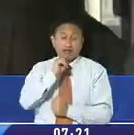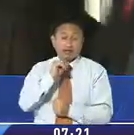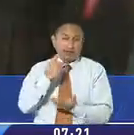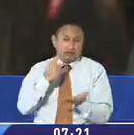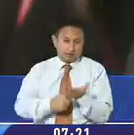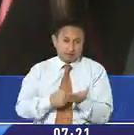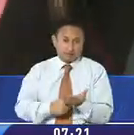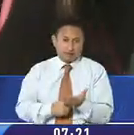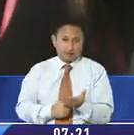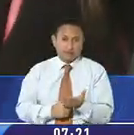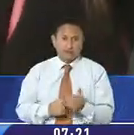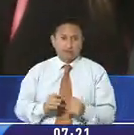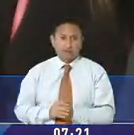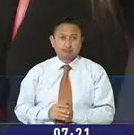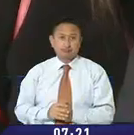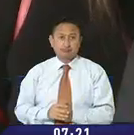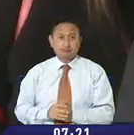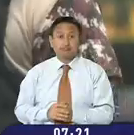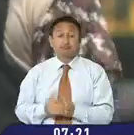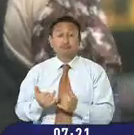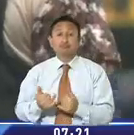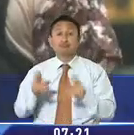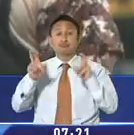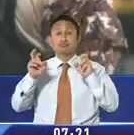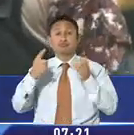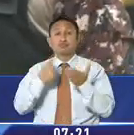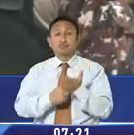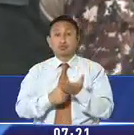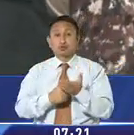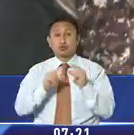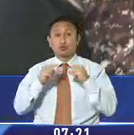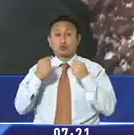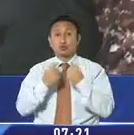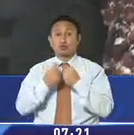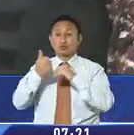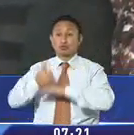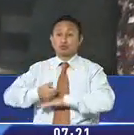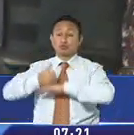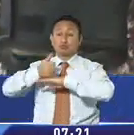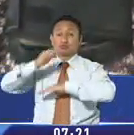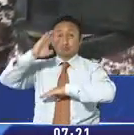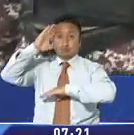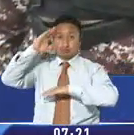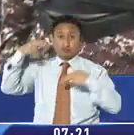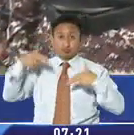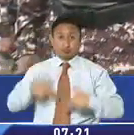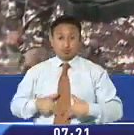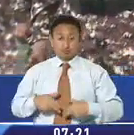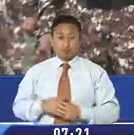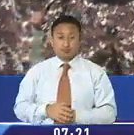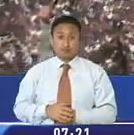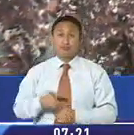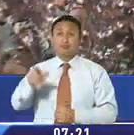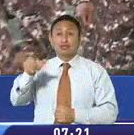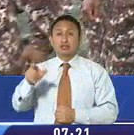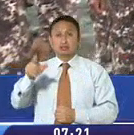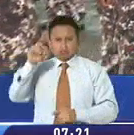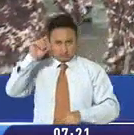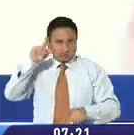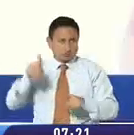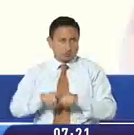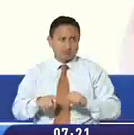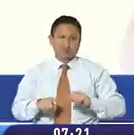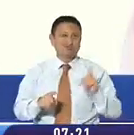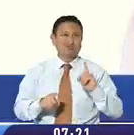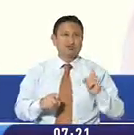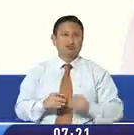el tema está todavía en análisis, pues tener un grupo de élite de guías penitenciarios a unos convence y a otros no.